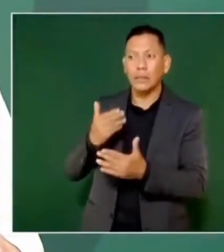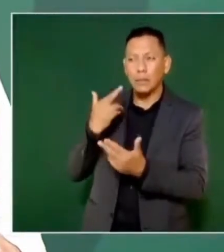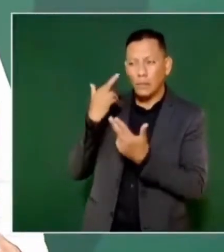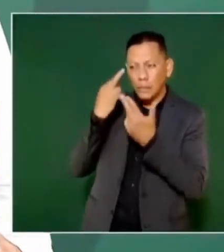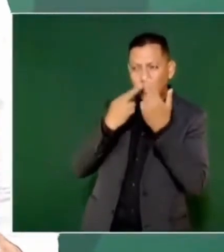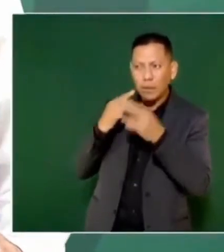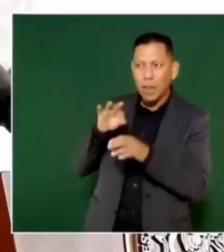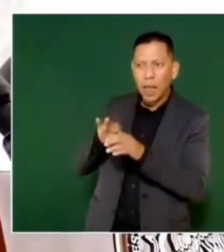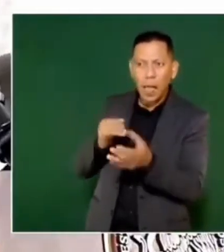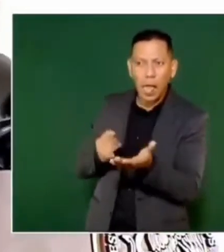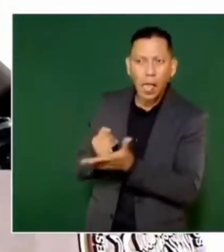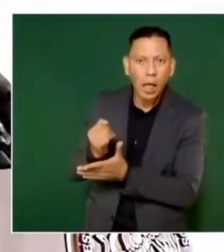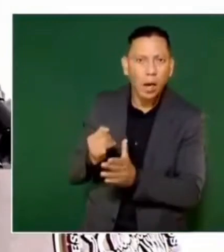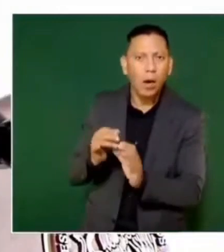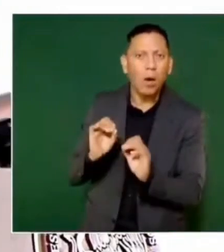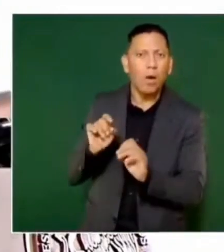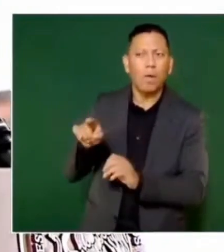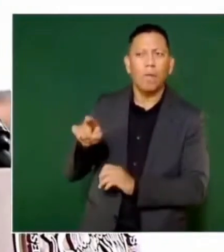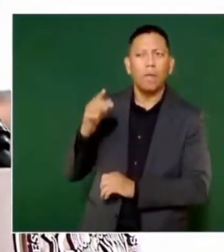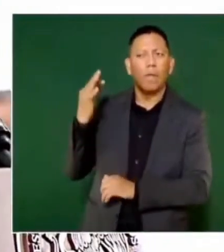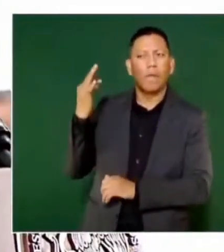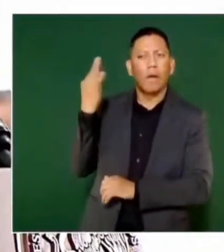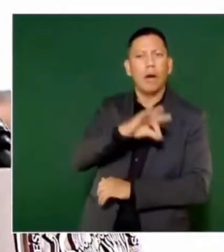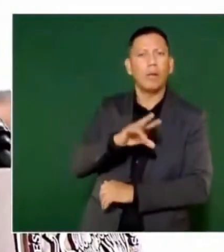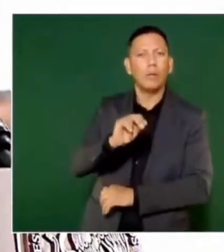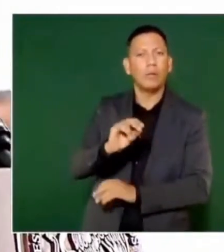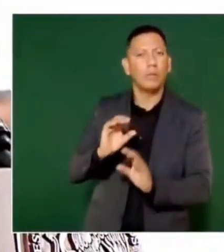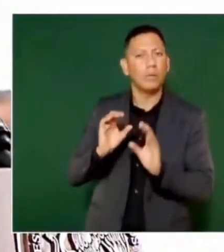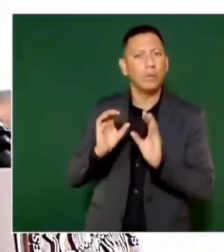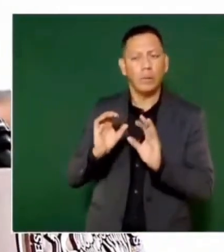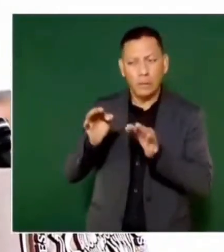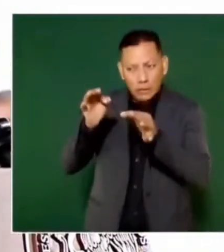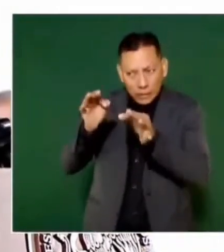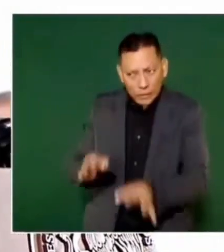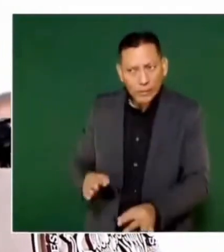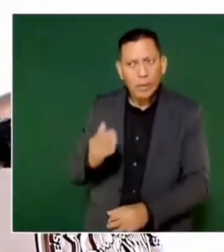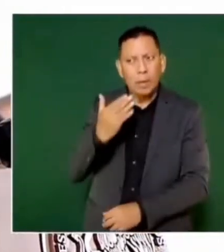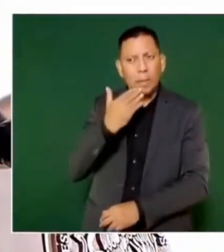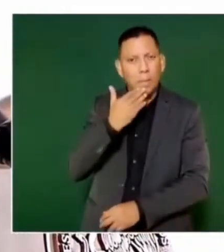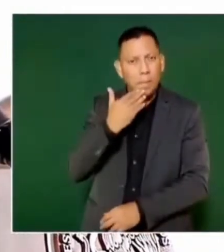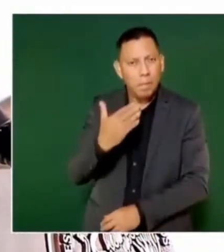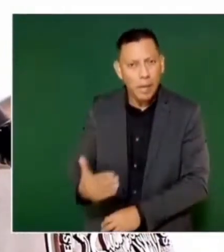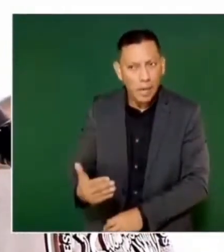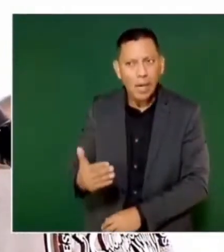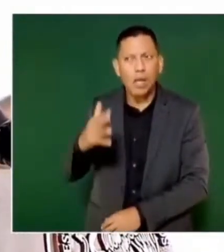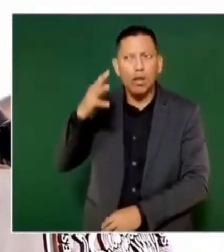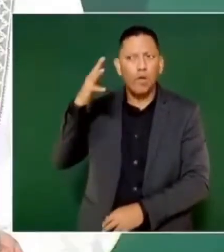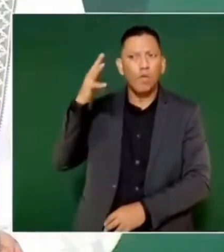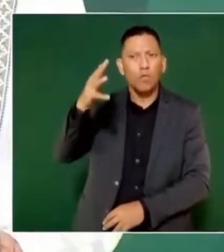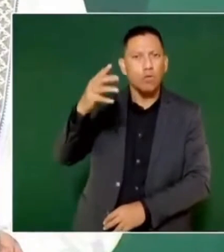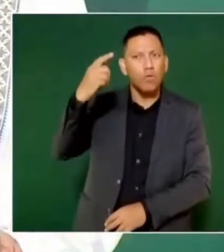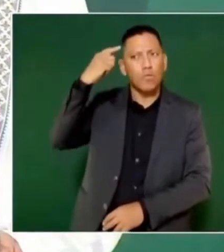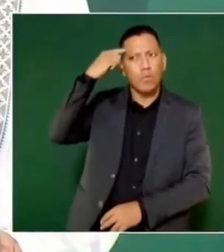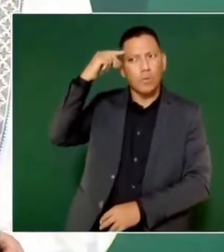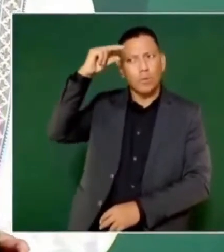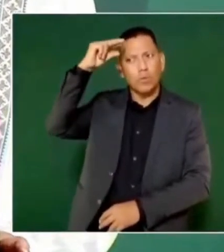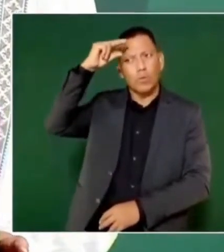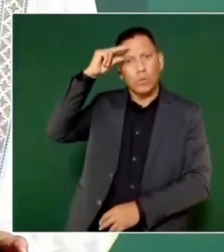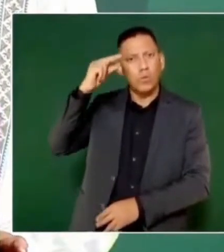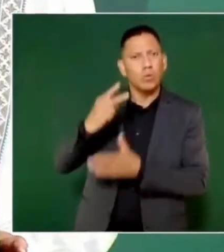que no vaya a ser un falsario, que tenga principios, que tenga ideales. Si